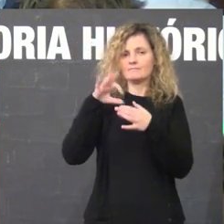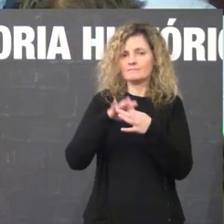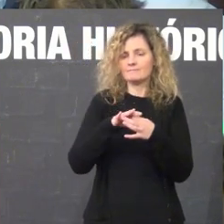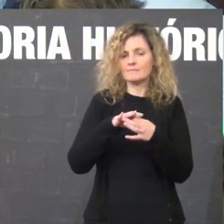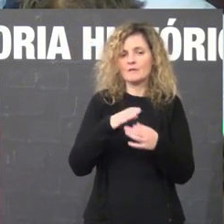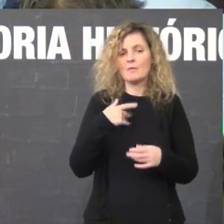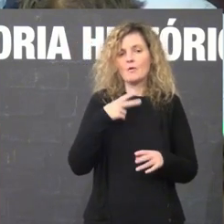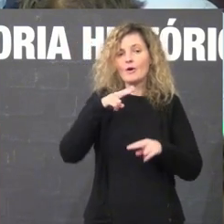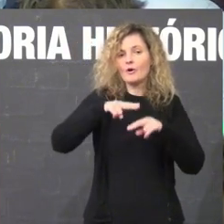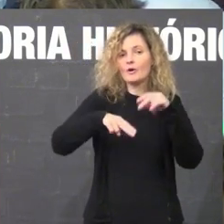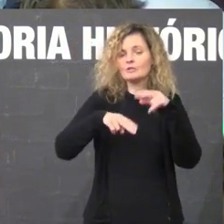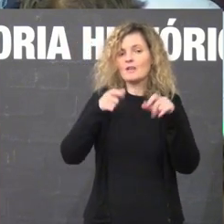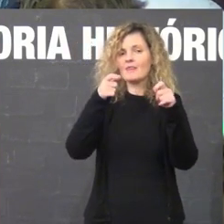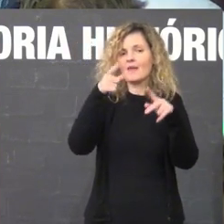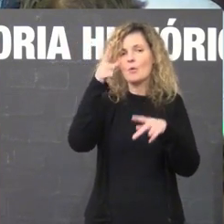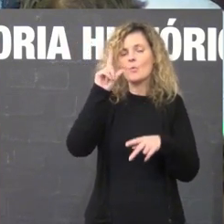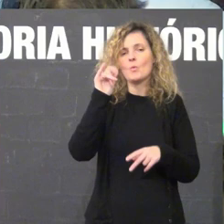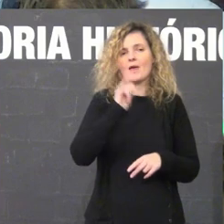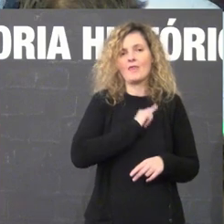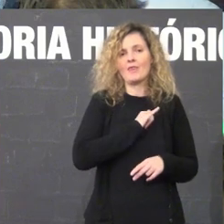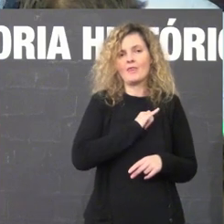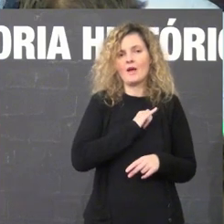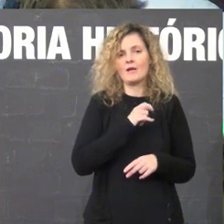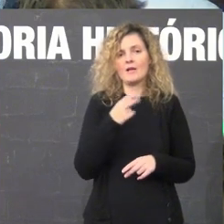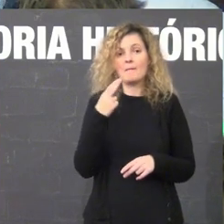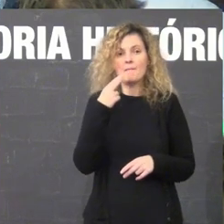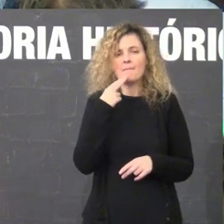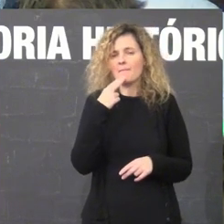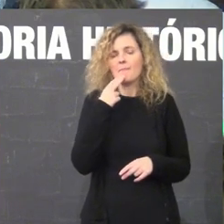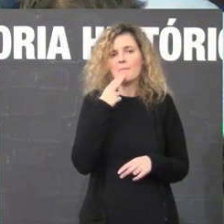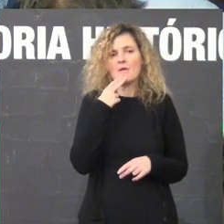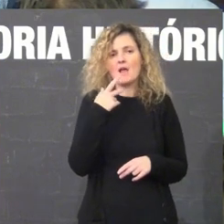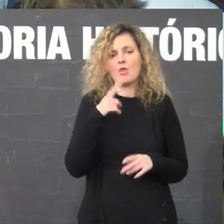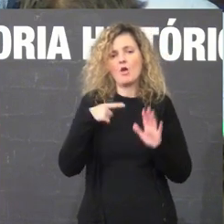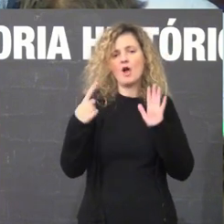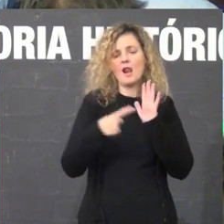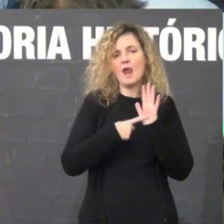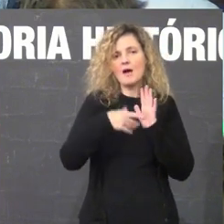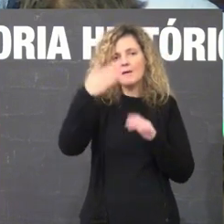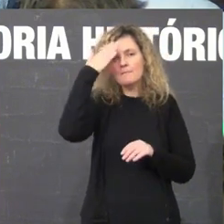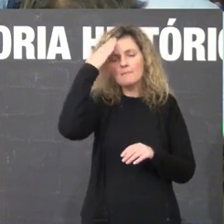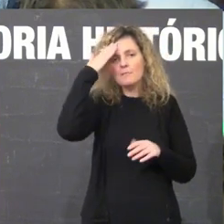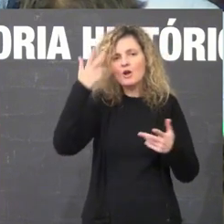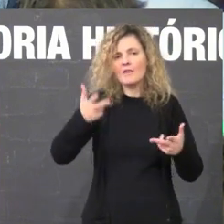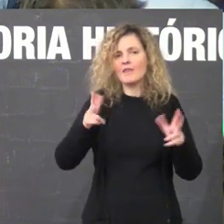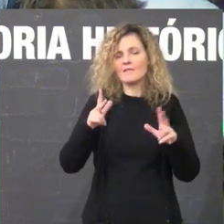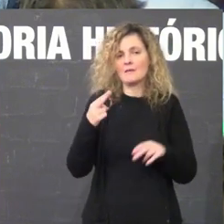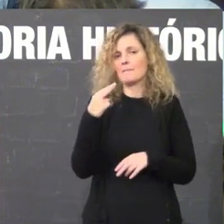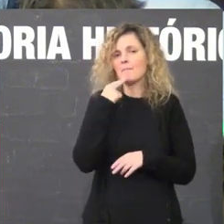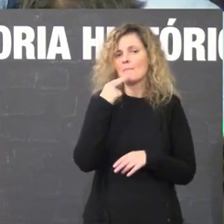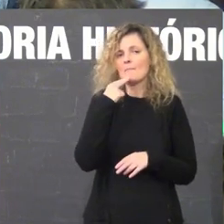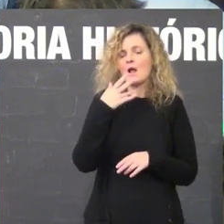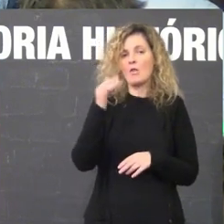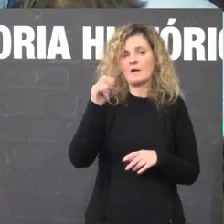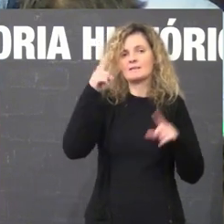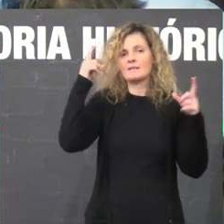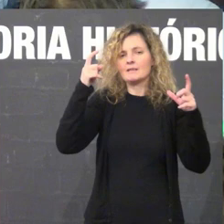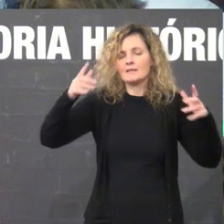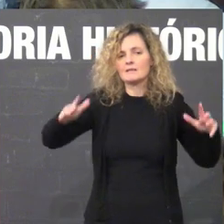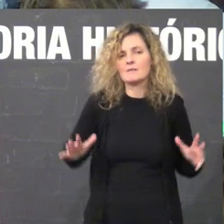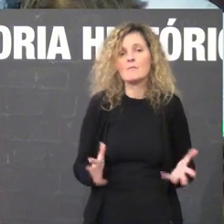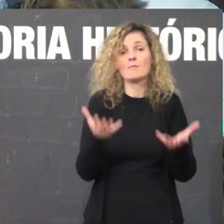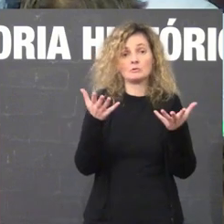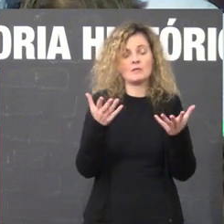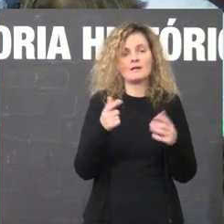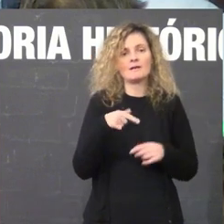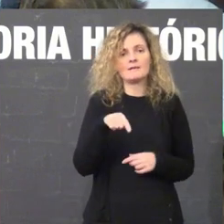construye una identidad no y por eso les da tanto miedo que haya una ley de memoria democrática como la que se está impulsando que creo